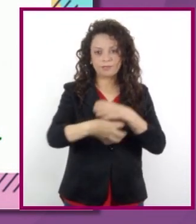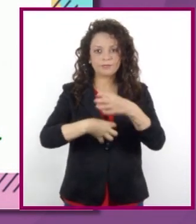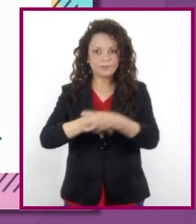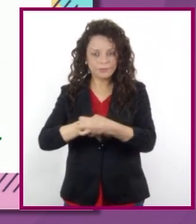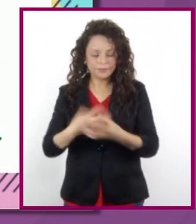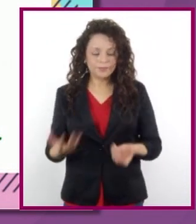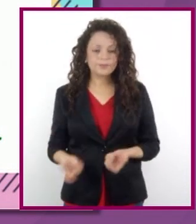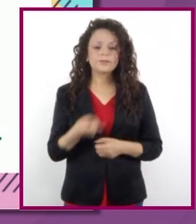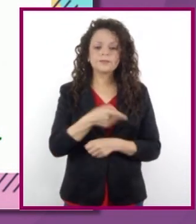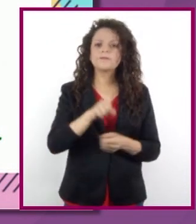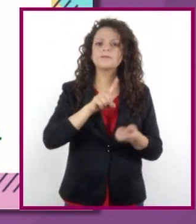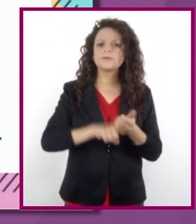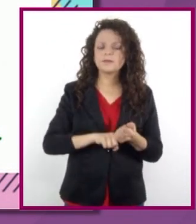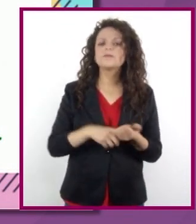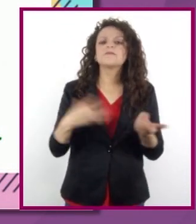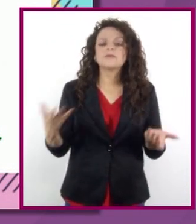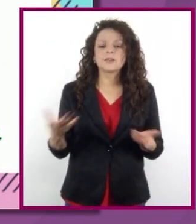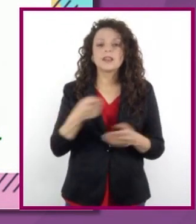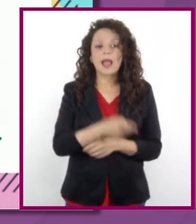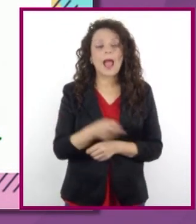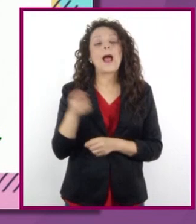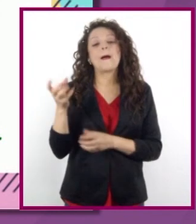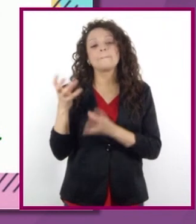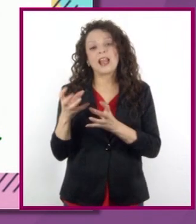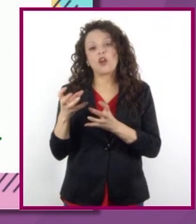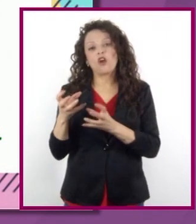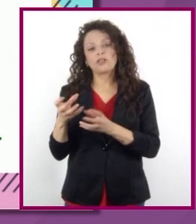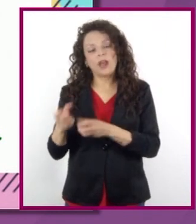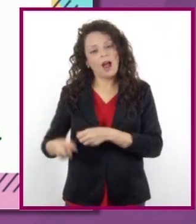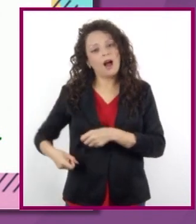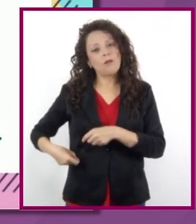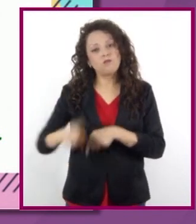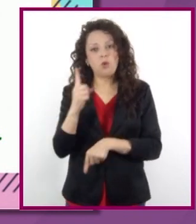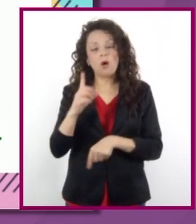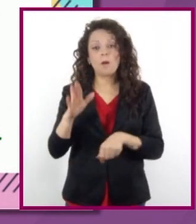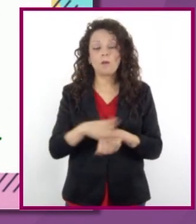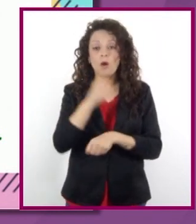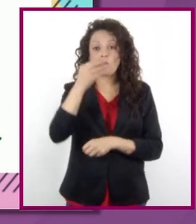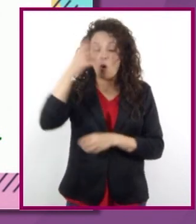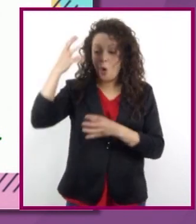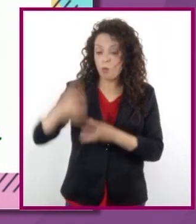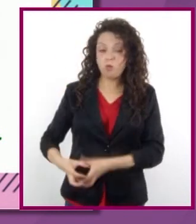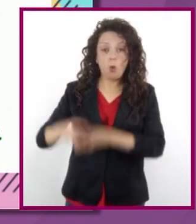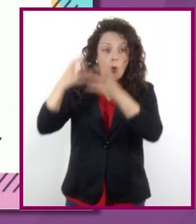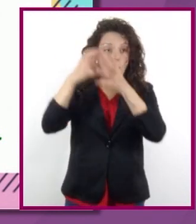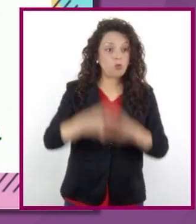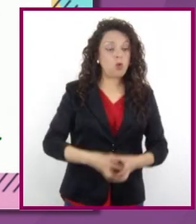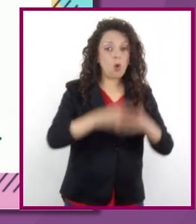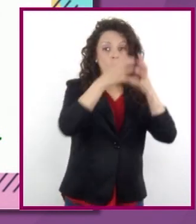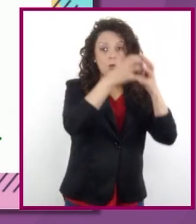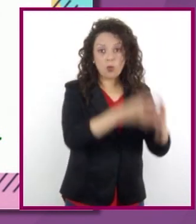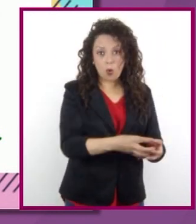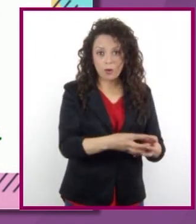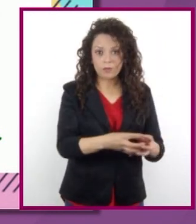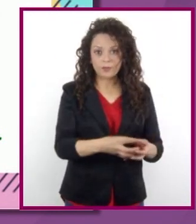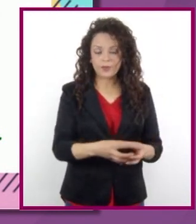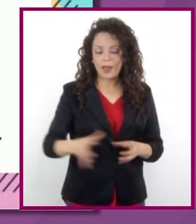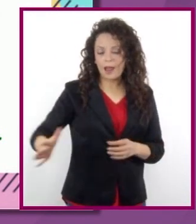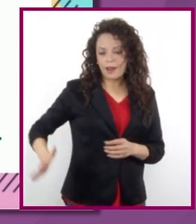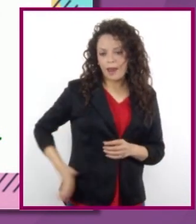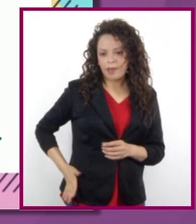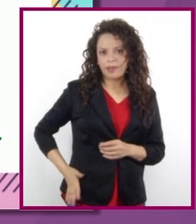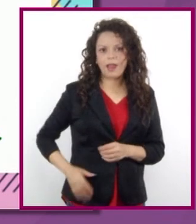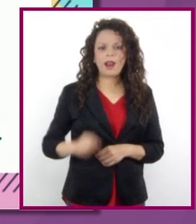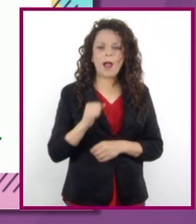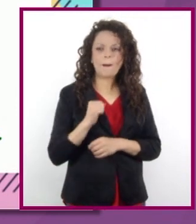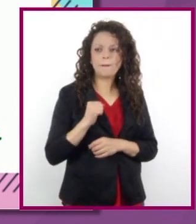meta era pegar a la pelota, que por cierto, bota mucho, con las caderas o los antebrazos, para